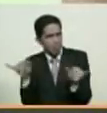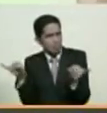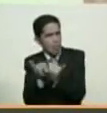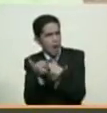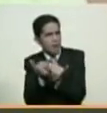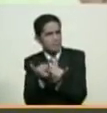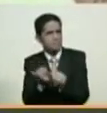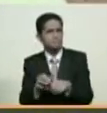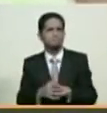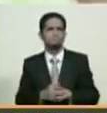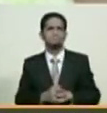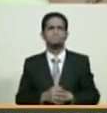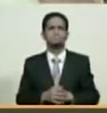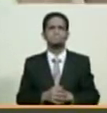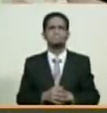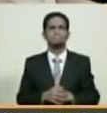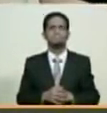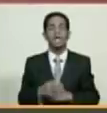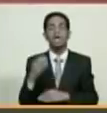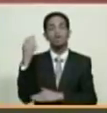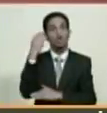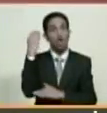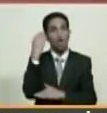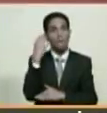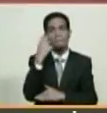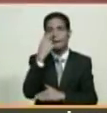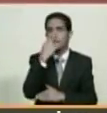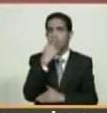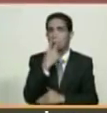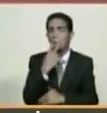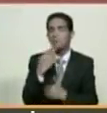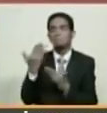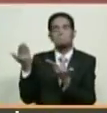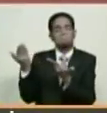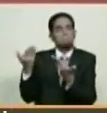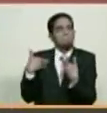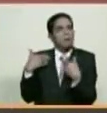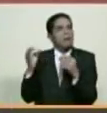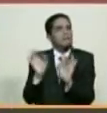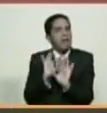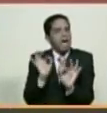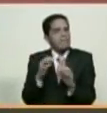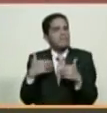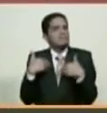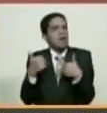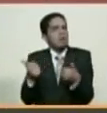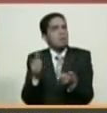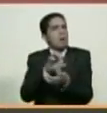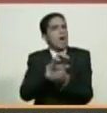ser pobre es estar condenado a no tener salud, a no tener educación gratuita?